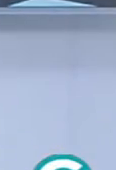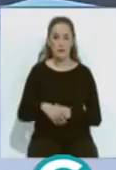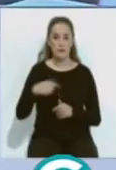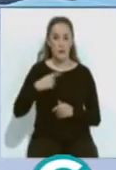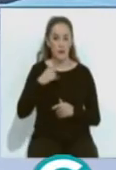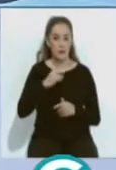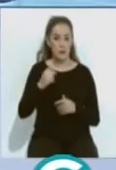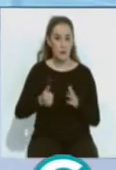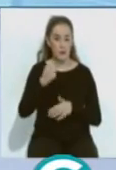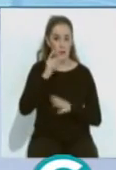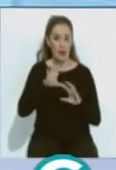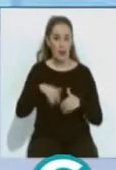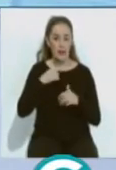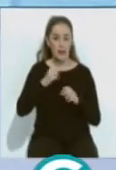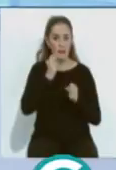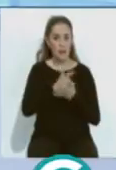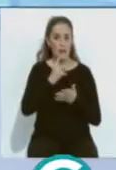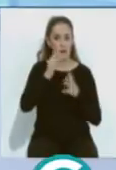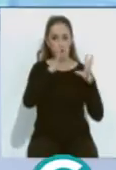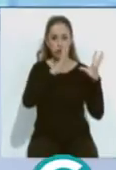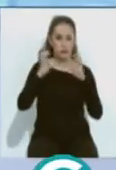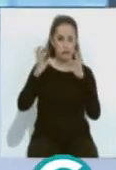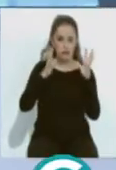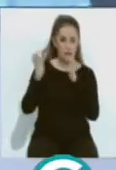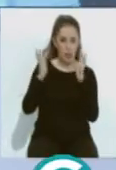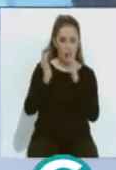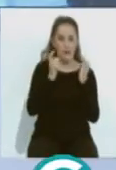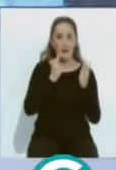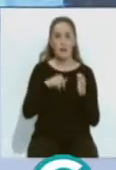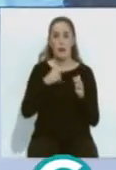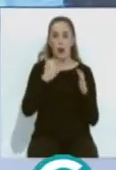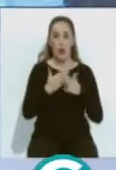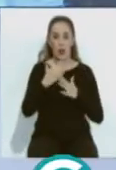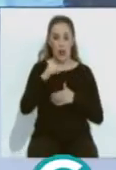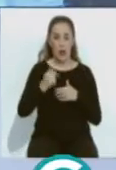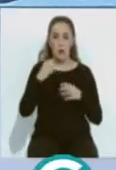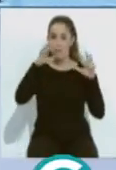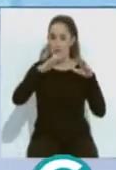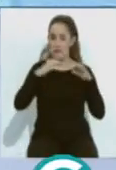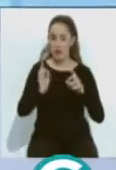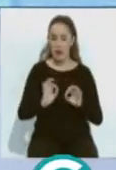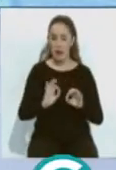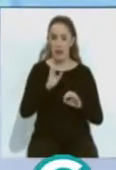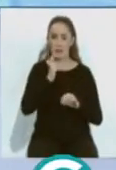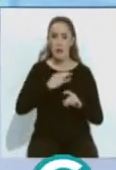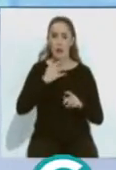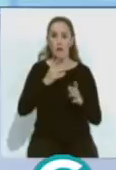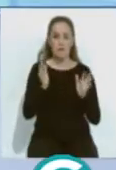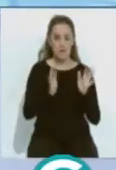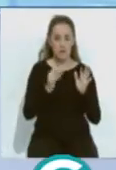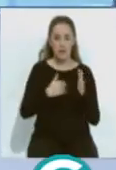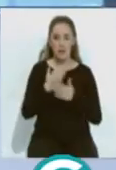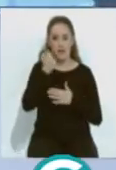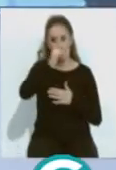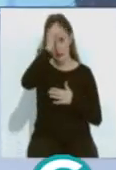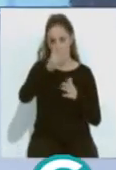Y una vez más, Cádiz amanece bajo un manto de niebla. Durante la jornada de hoy no habrá precipitaciones, pero darán una tregua